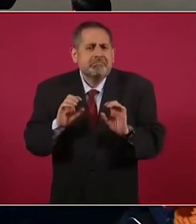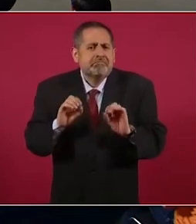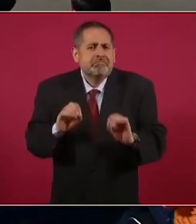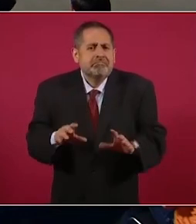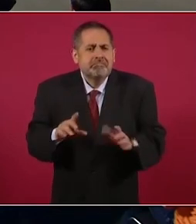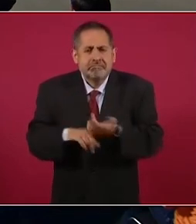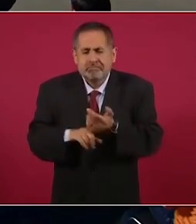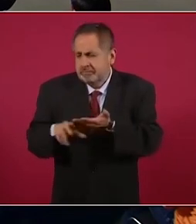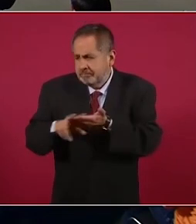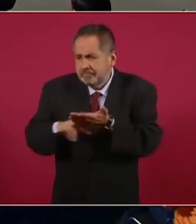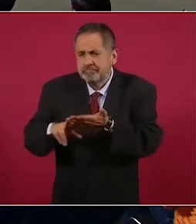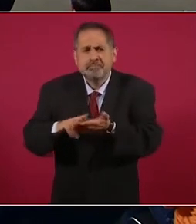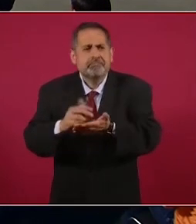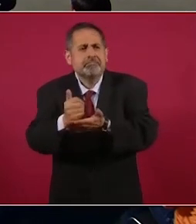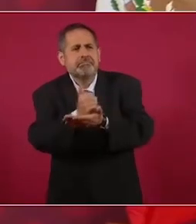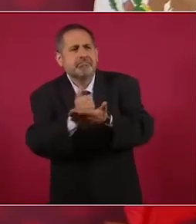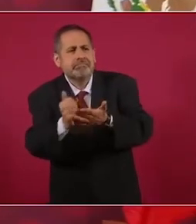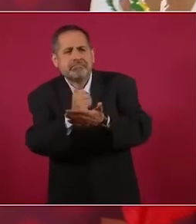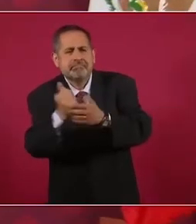azul turquesa.